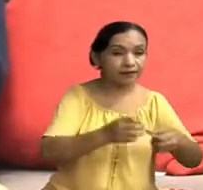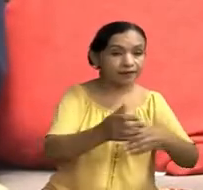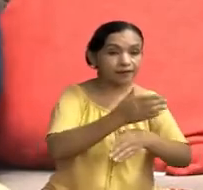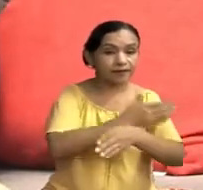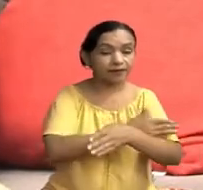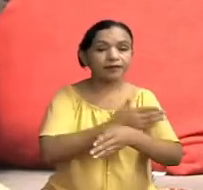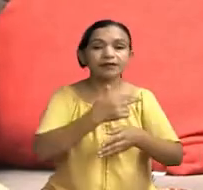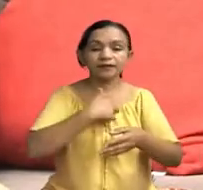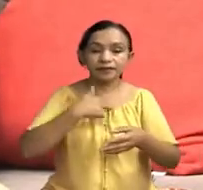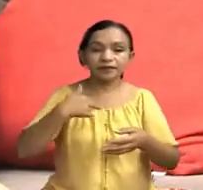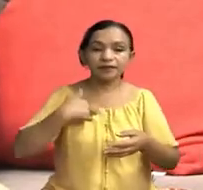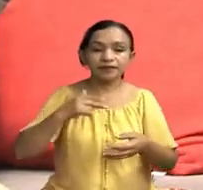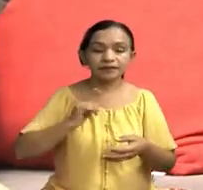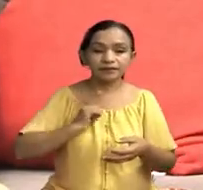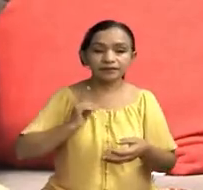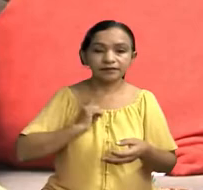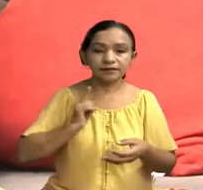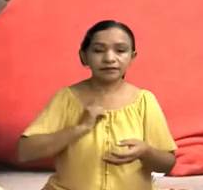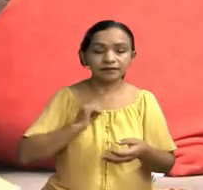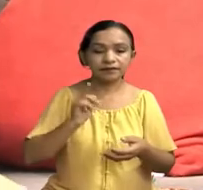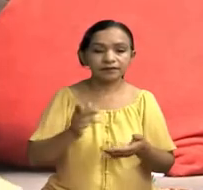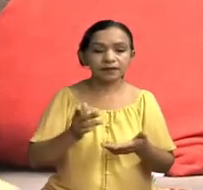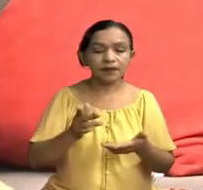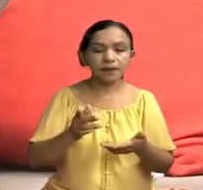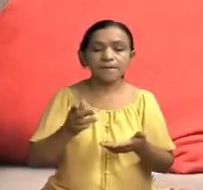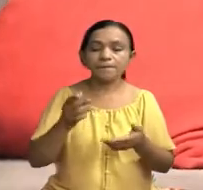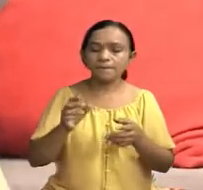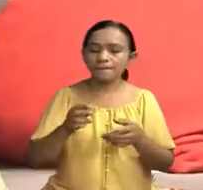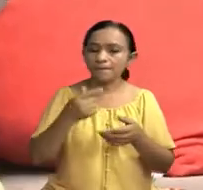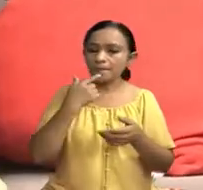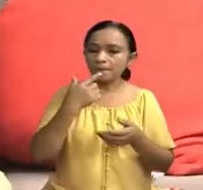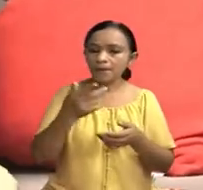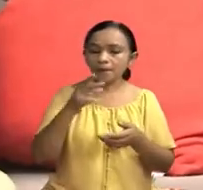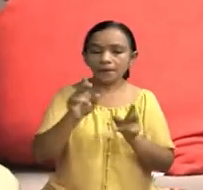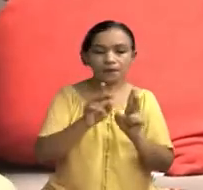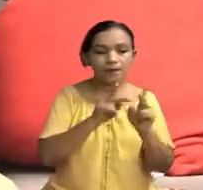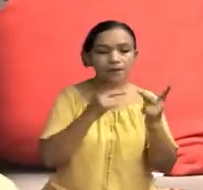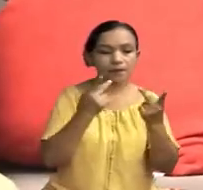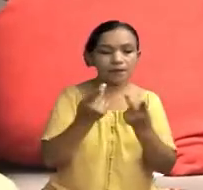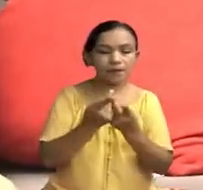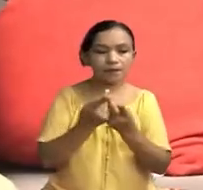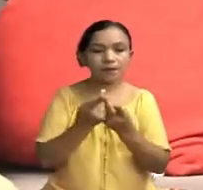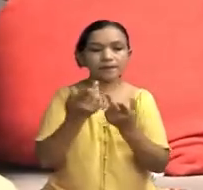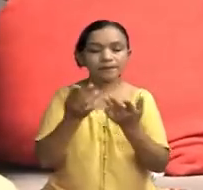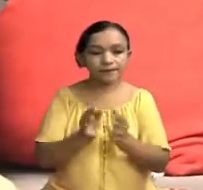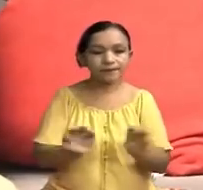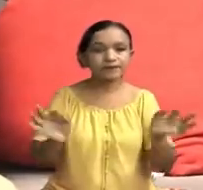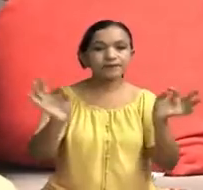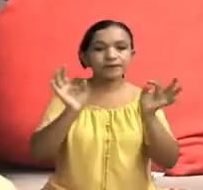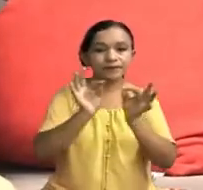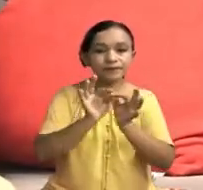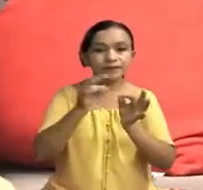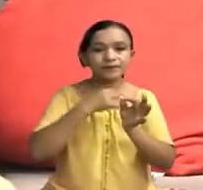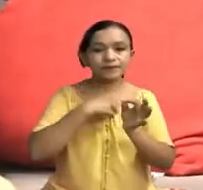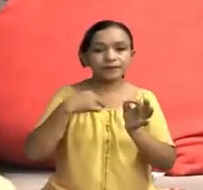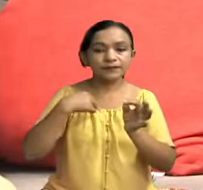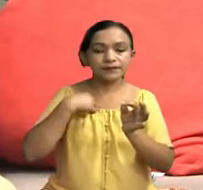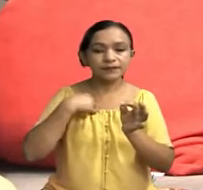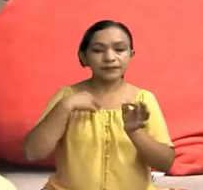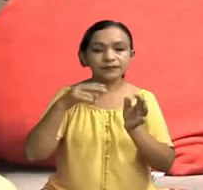está arraigado. Claro. También por la fuerte presencia de los pueblos originarios, y ese es un componente importante que ha retomado Andrés